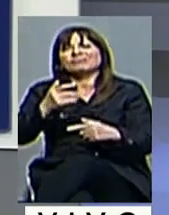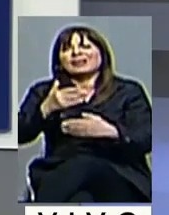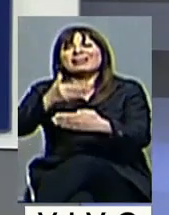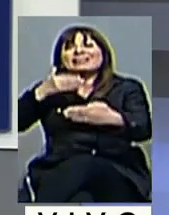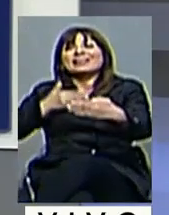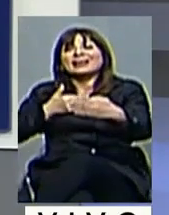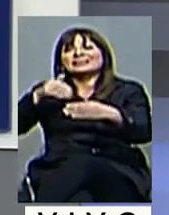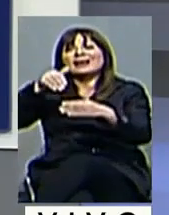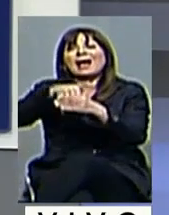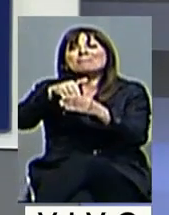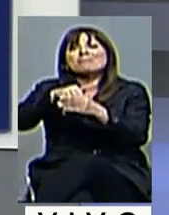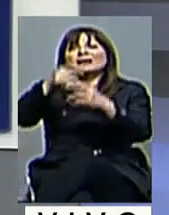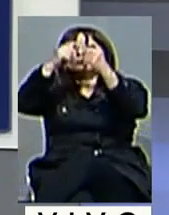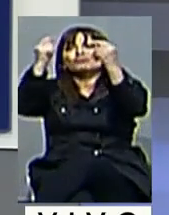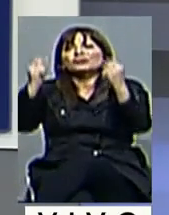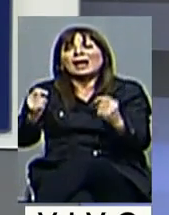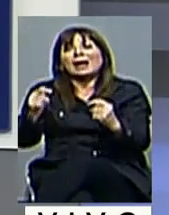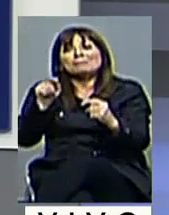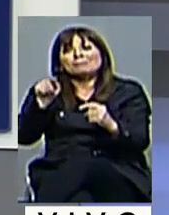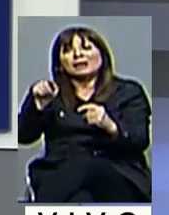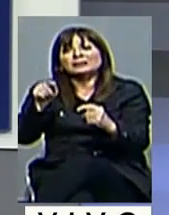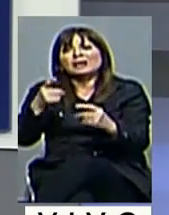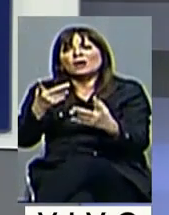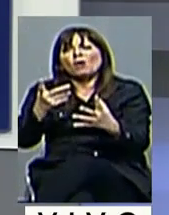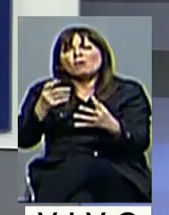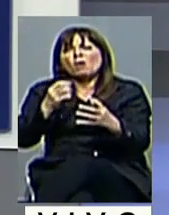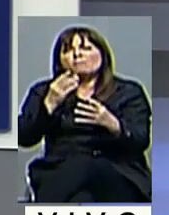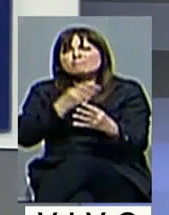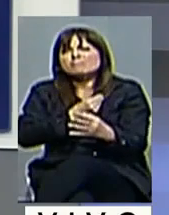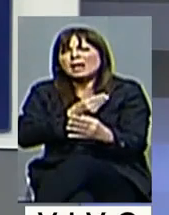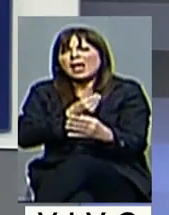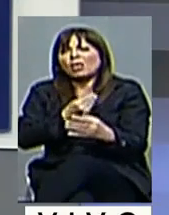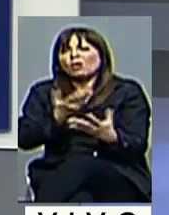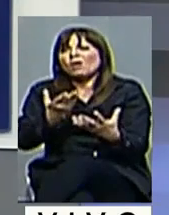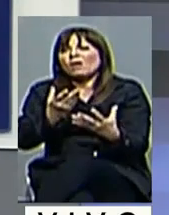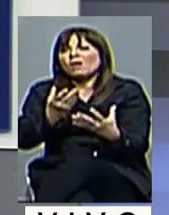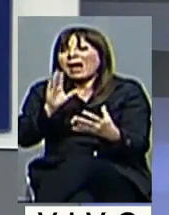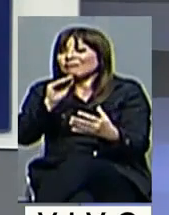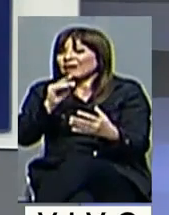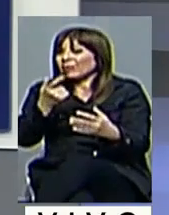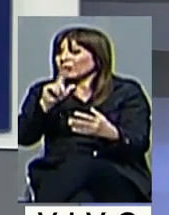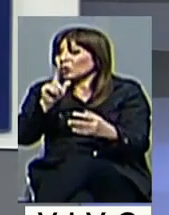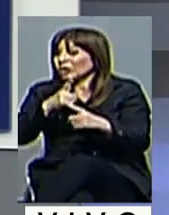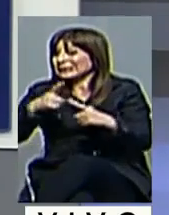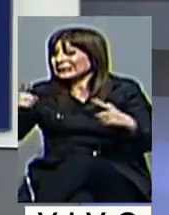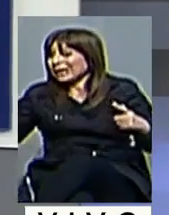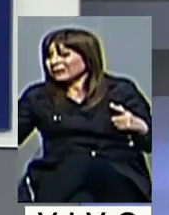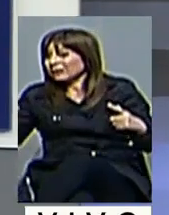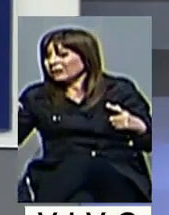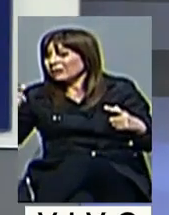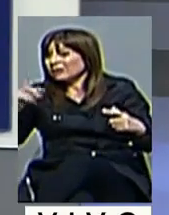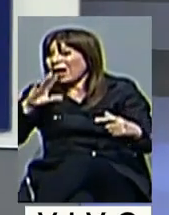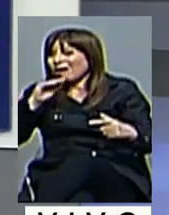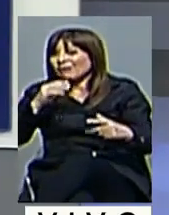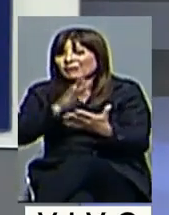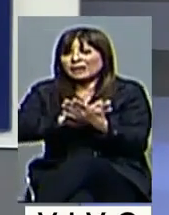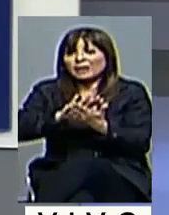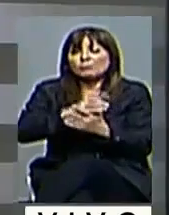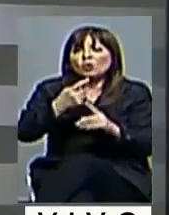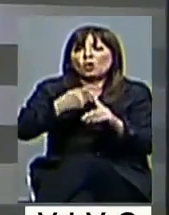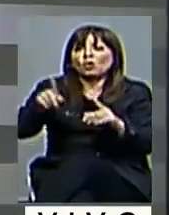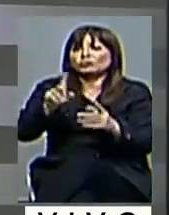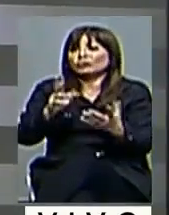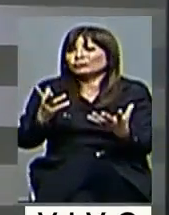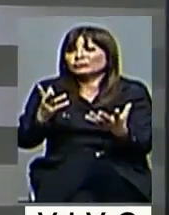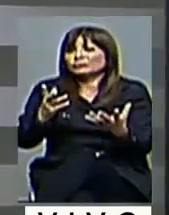en algunos casos que podríamos decir quizás del terror, que hablaba de no crecer y ponía ejemplos con respecto bueno, a otra realidad. Bueno, pero el otro lado decía que era